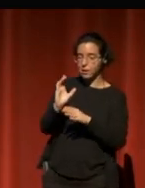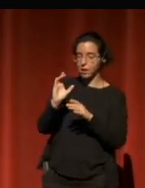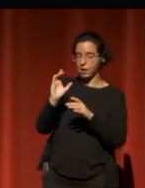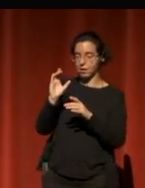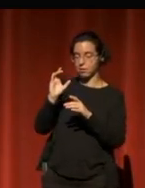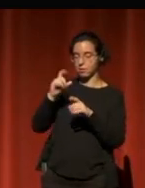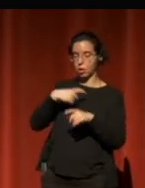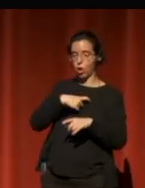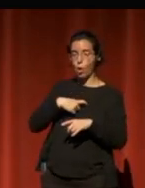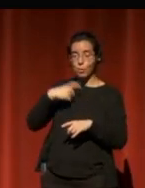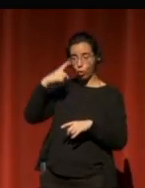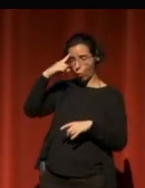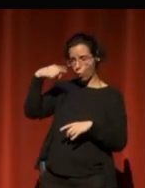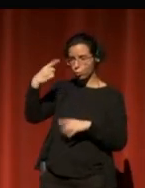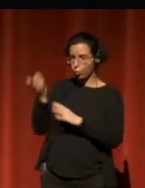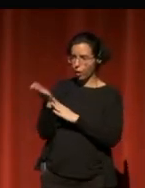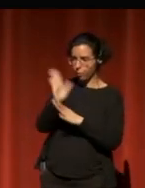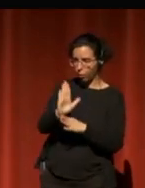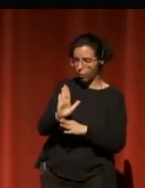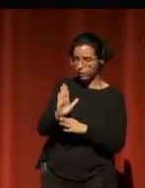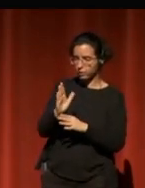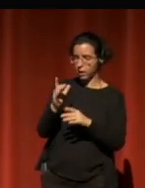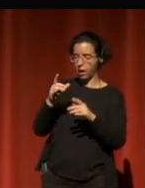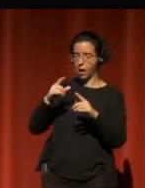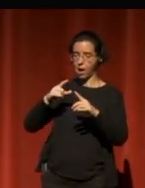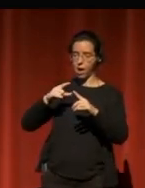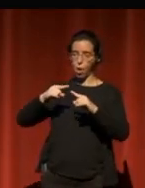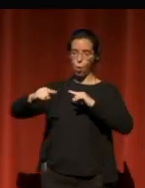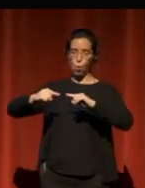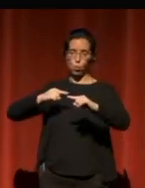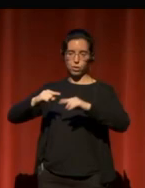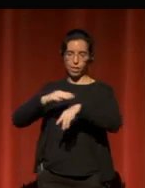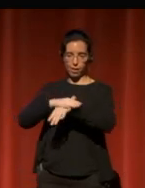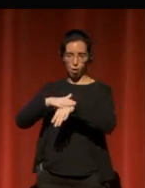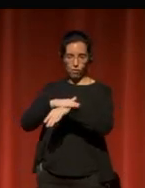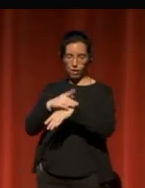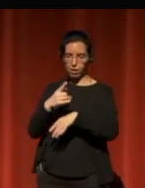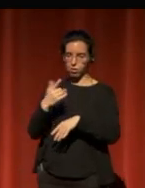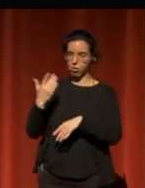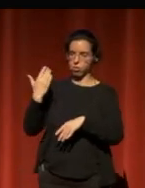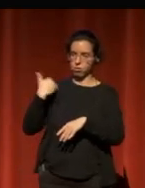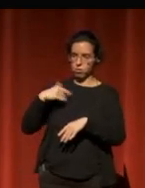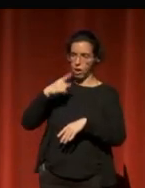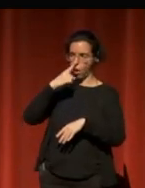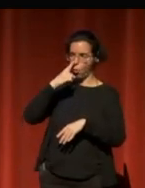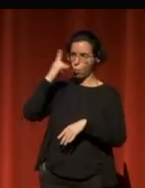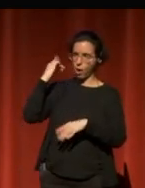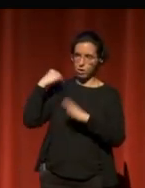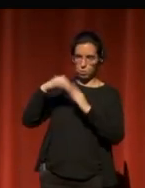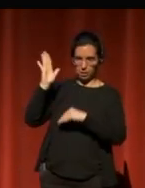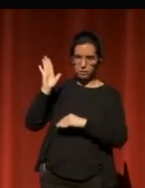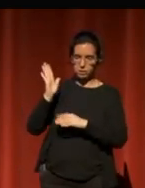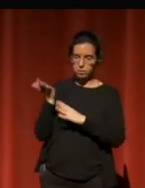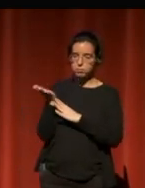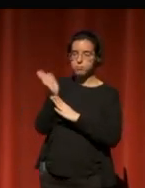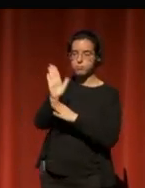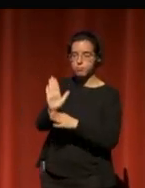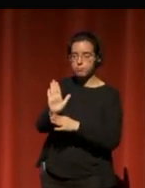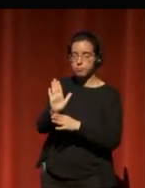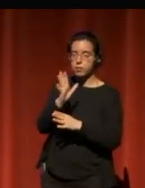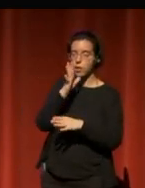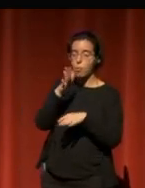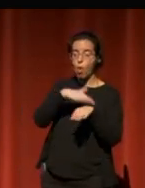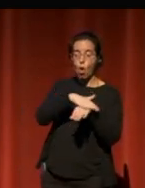FEMP propuso a la Junta de Gobierno de la FEMP hace ya más de un año, porque los